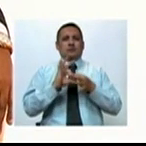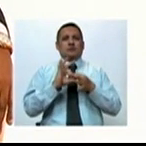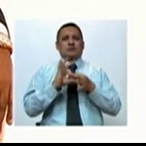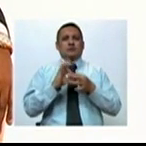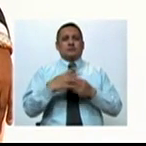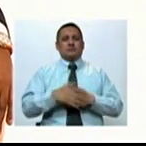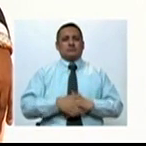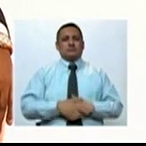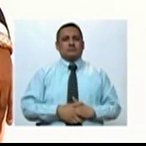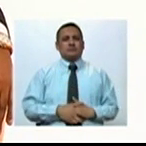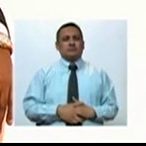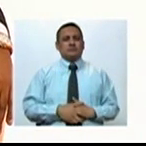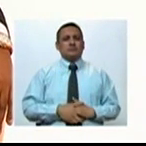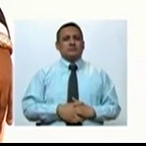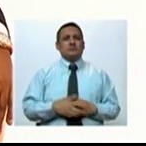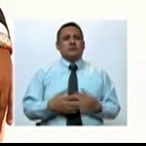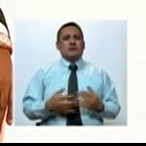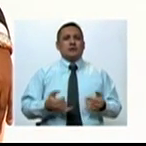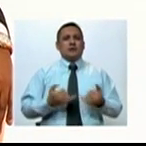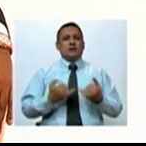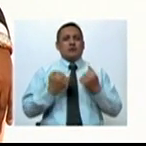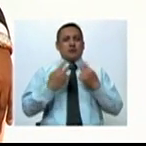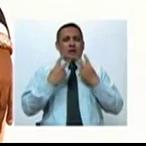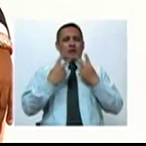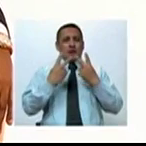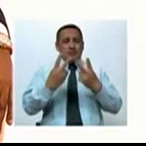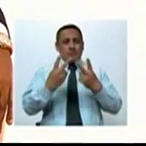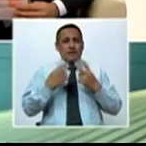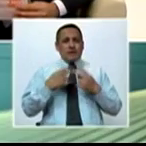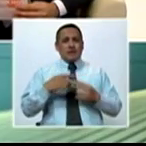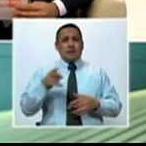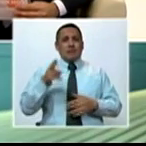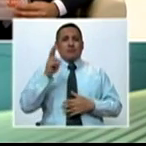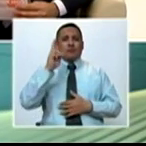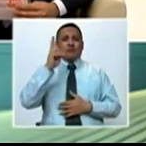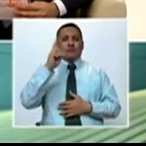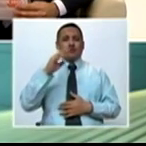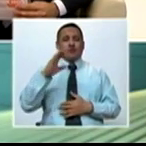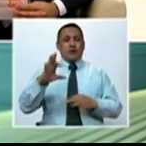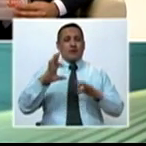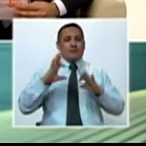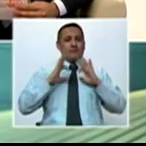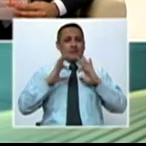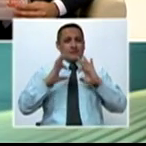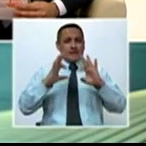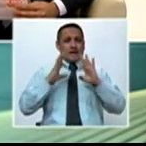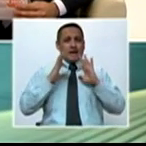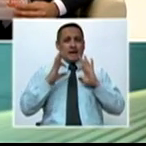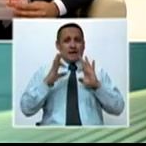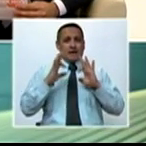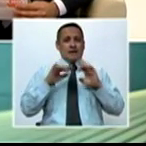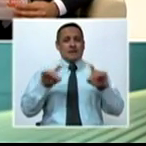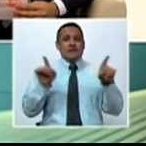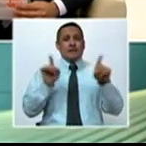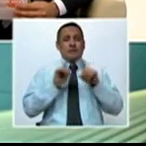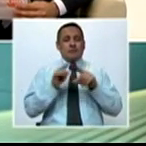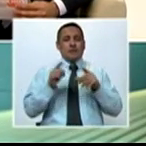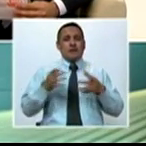entonces esta profesora de educación física que recibe